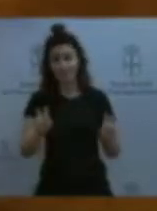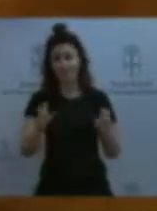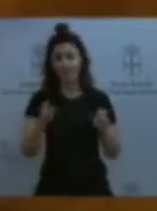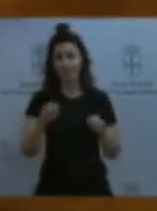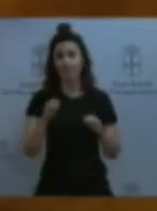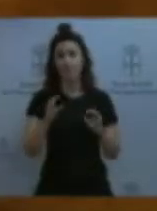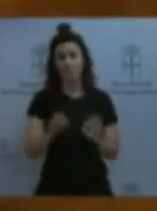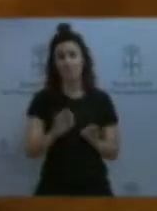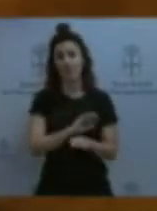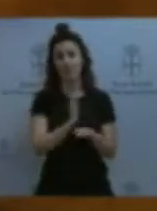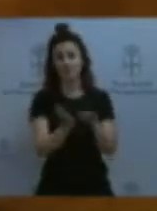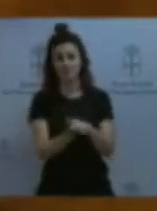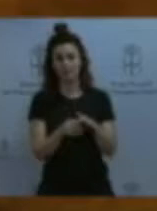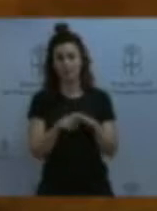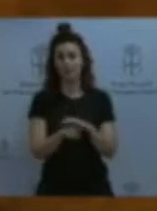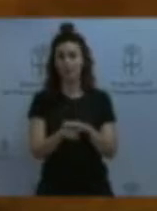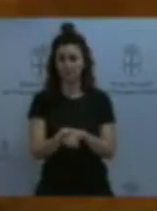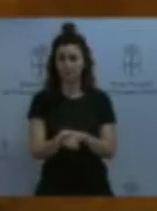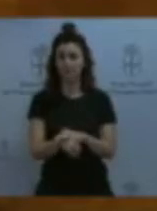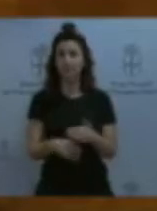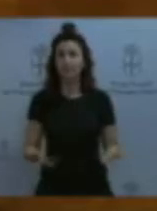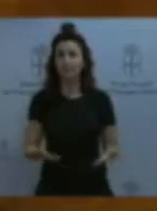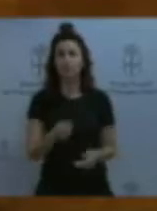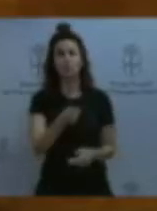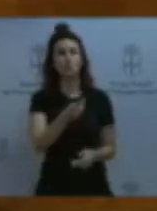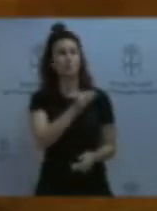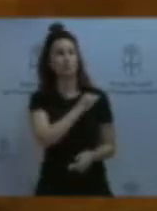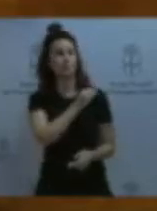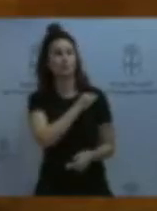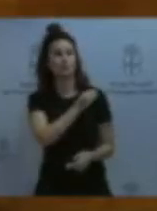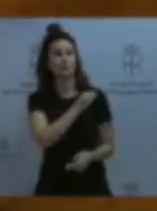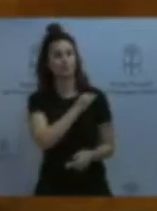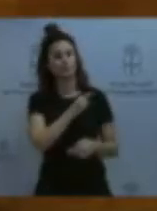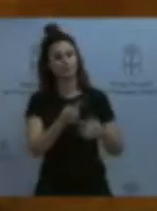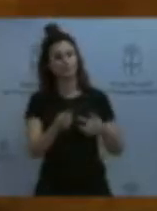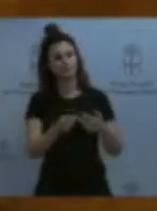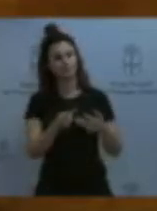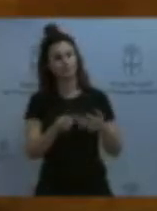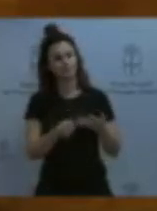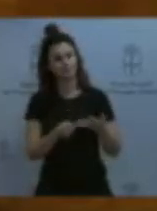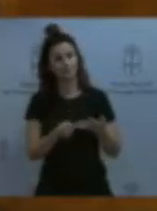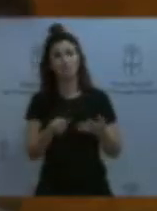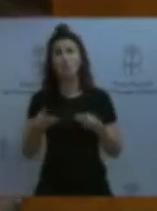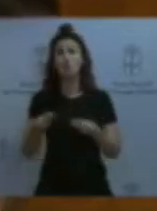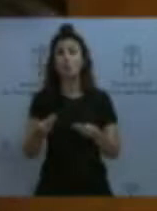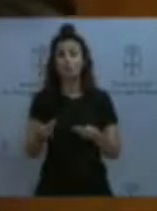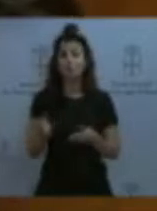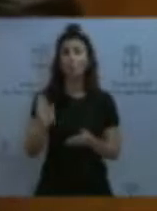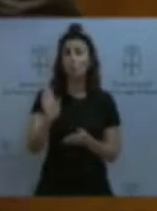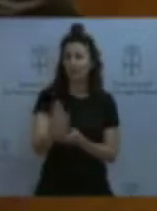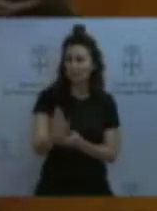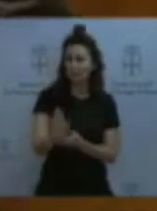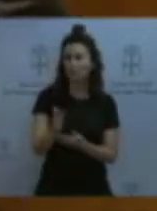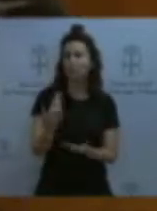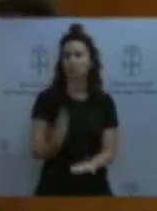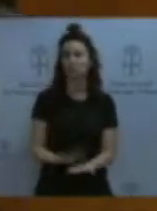las preguntas que usted me hace son varias. ¿Puede demostrar con documentos si tengo hechas las gestiones? ¿Pregunta